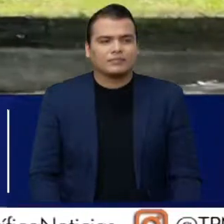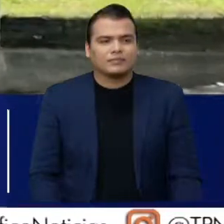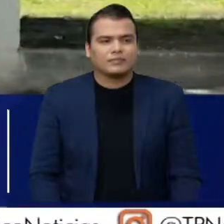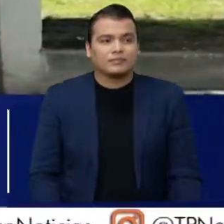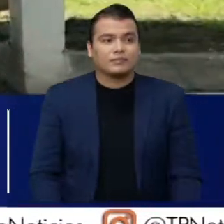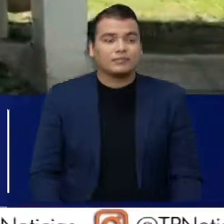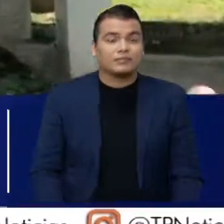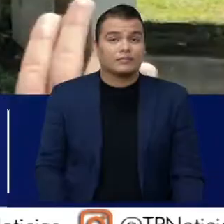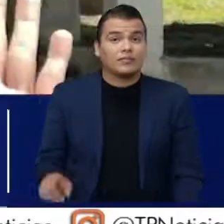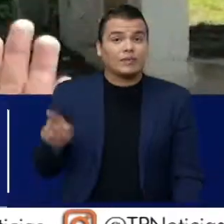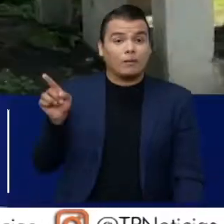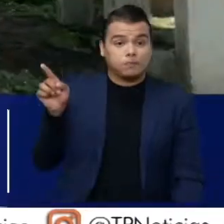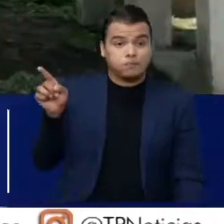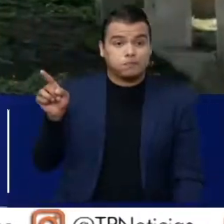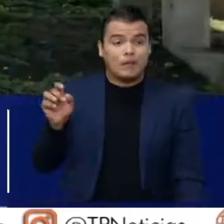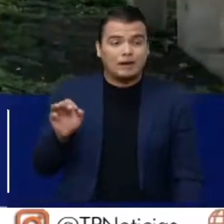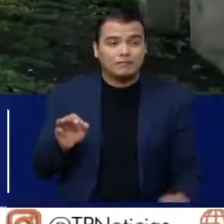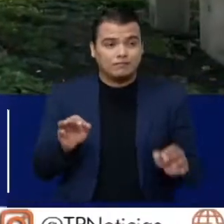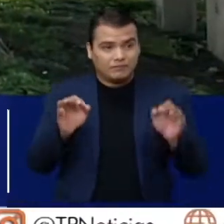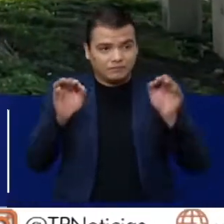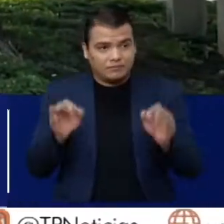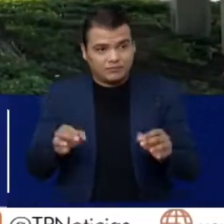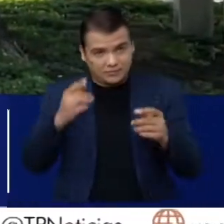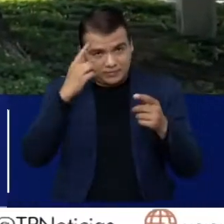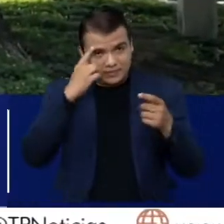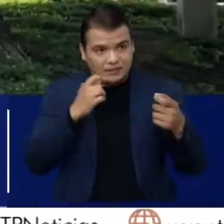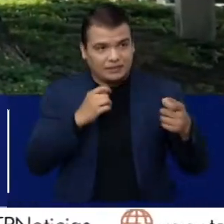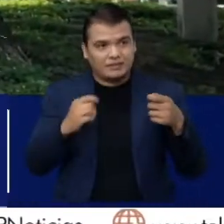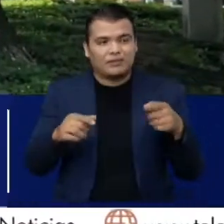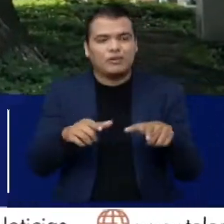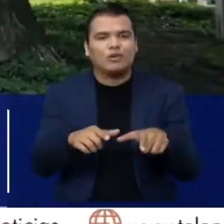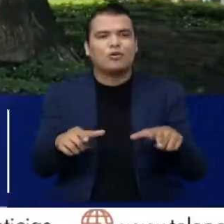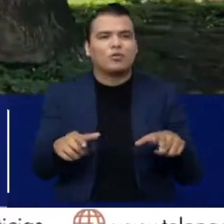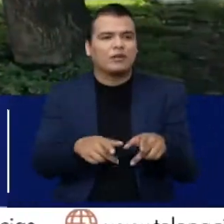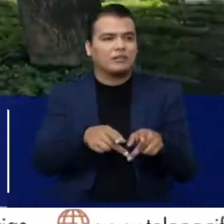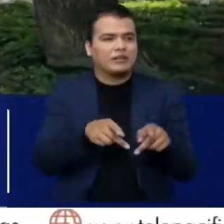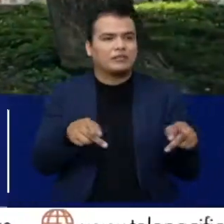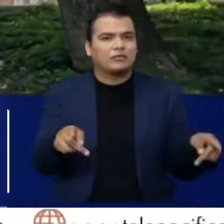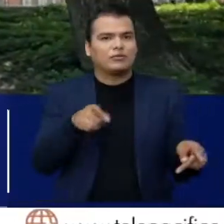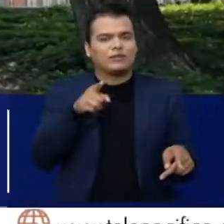Este monumento además se convirtió en un punto de encuentro para todos los que aman el